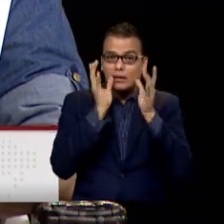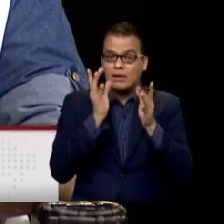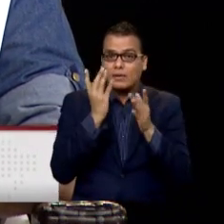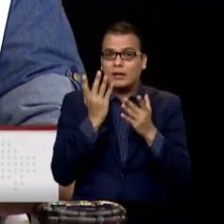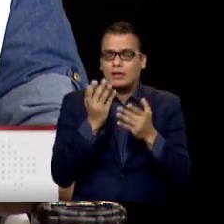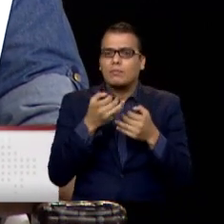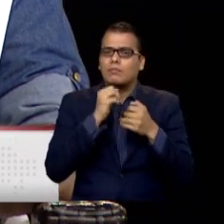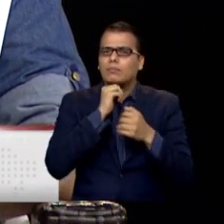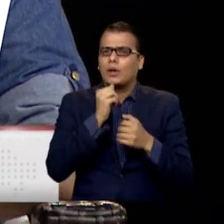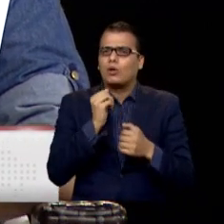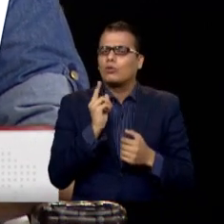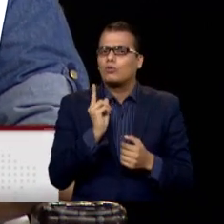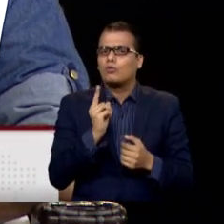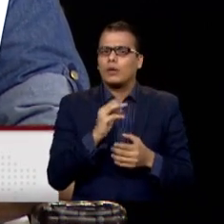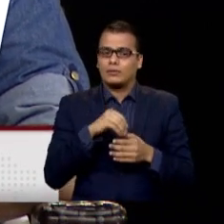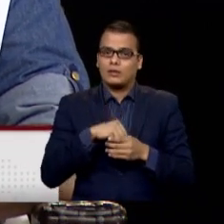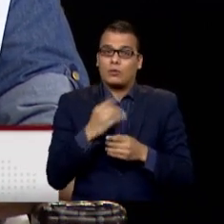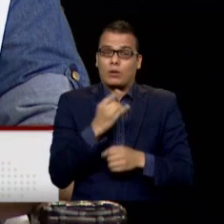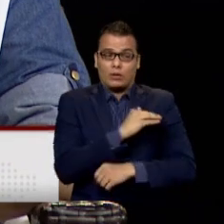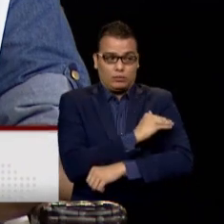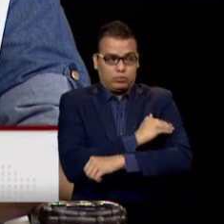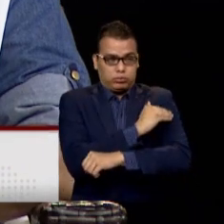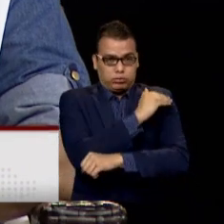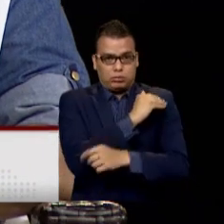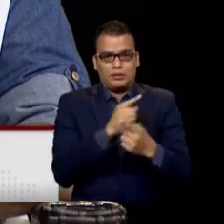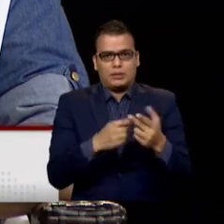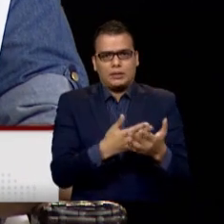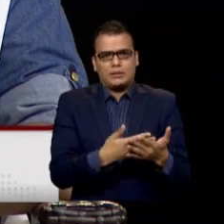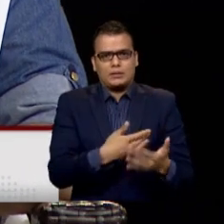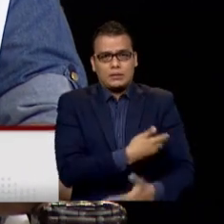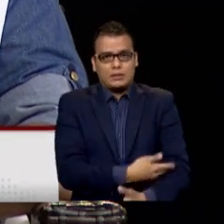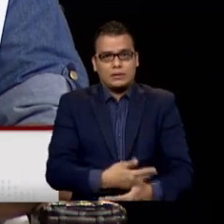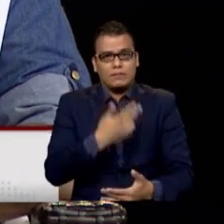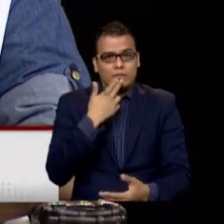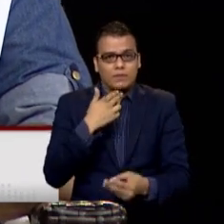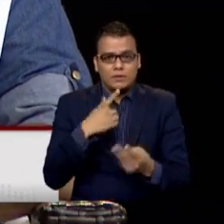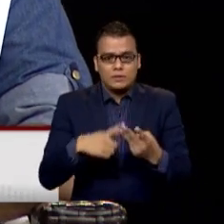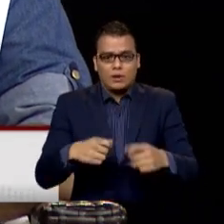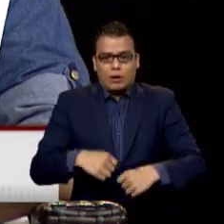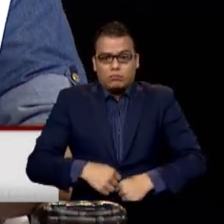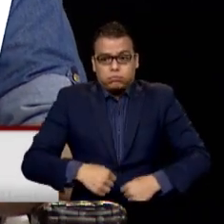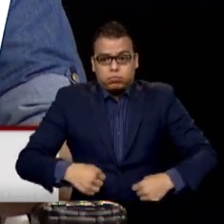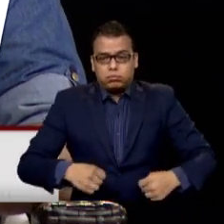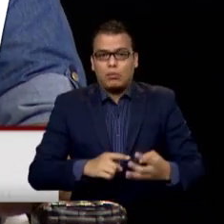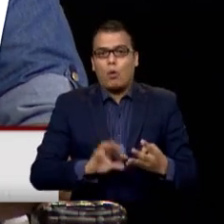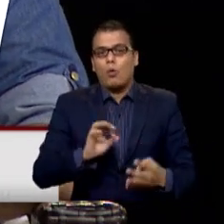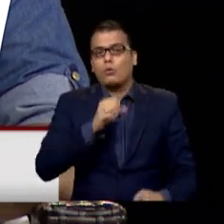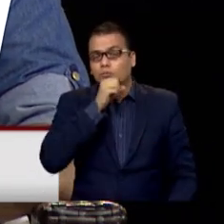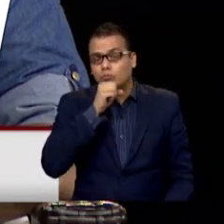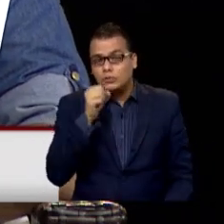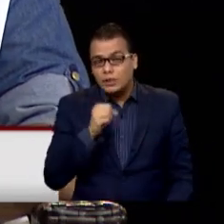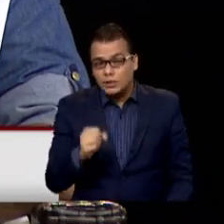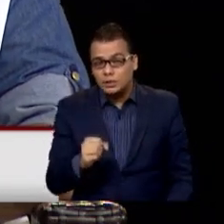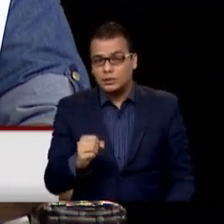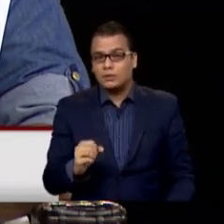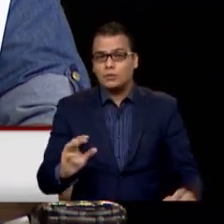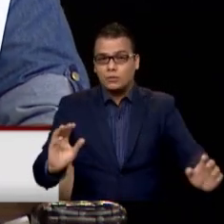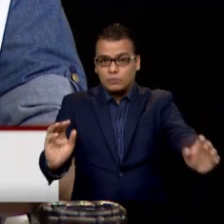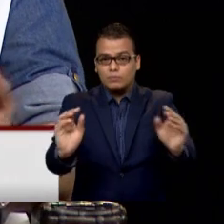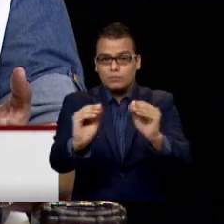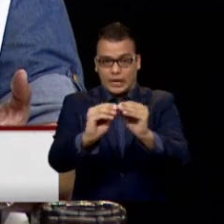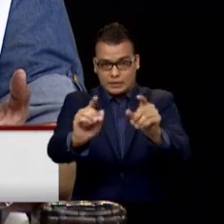como hipertensión, diabetes, obesidad o si se tiene mayor edad. Y señalar adicionalmente